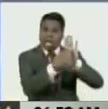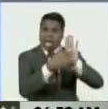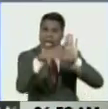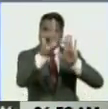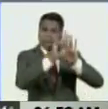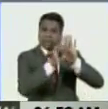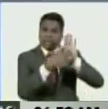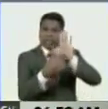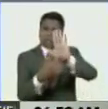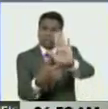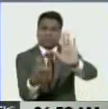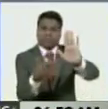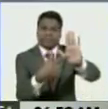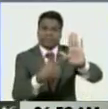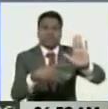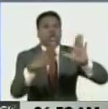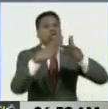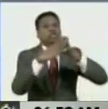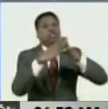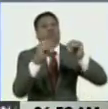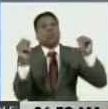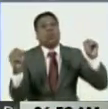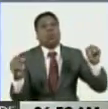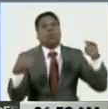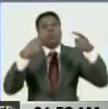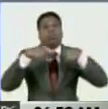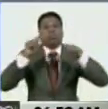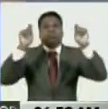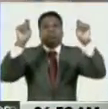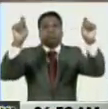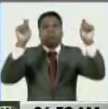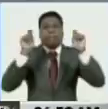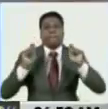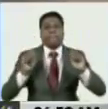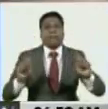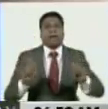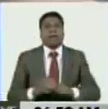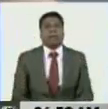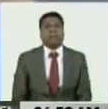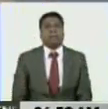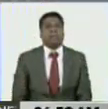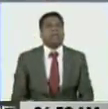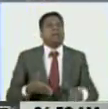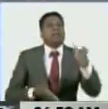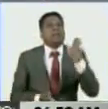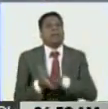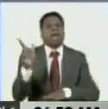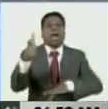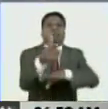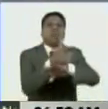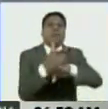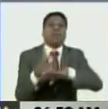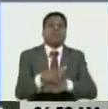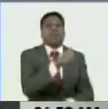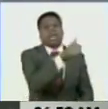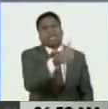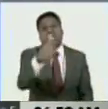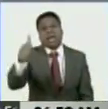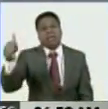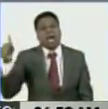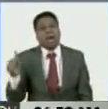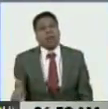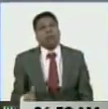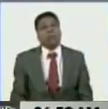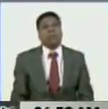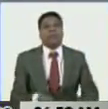fines políticos, su nómina debe ir a las gobernaciones de cada uno de los estados para que